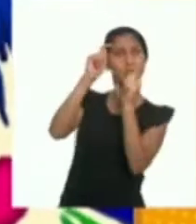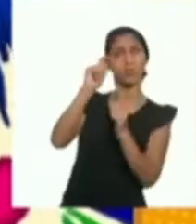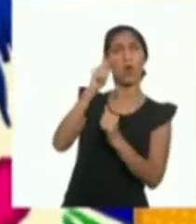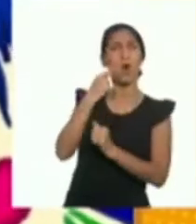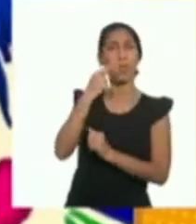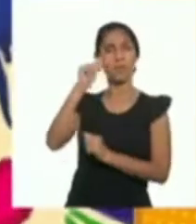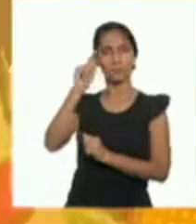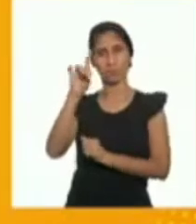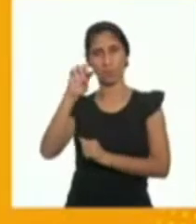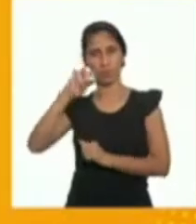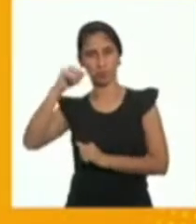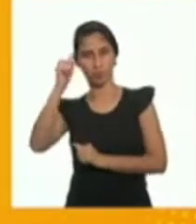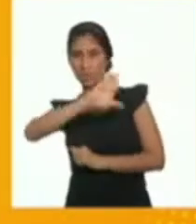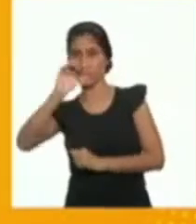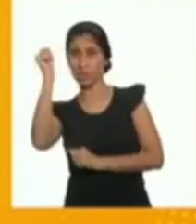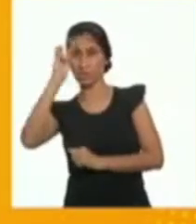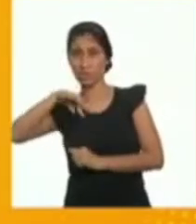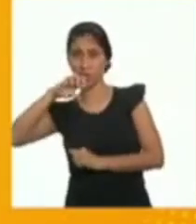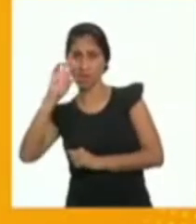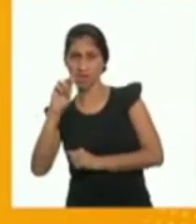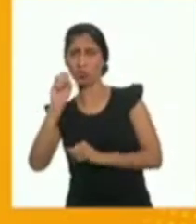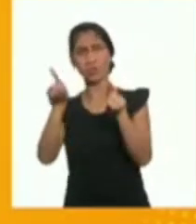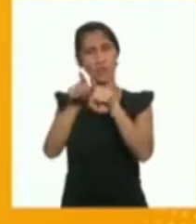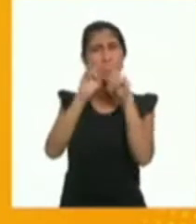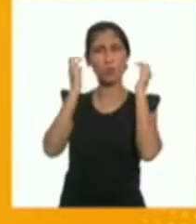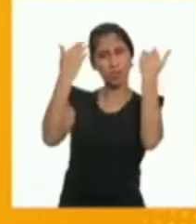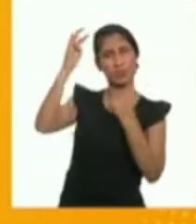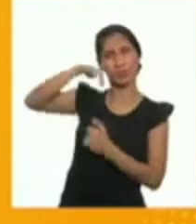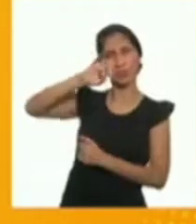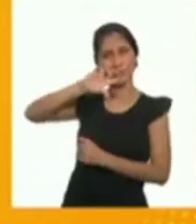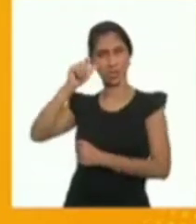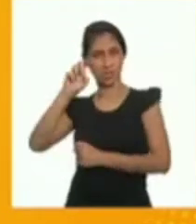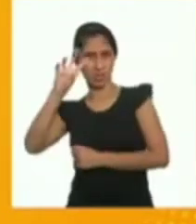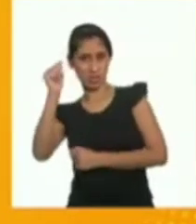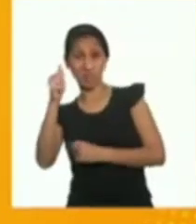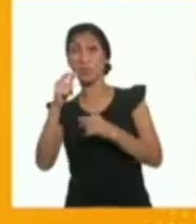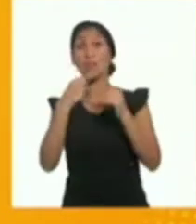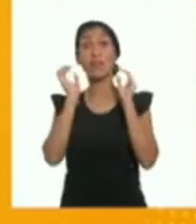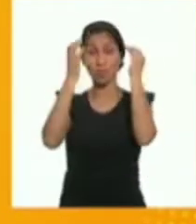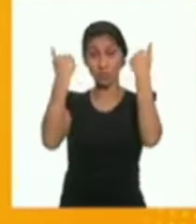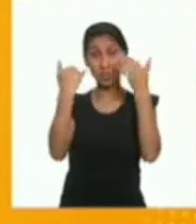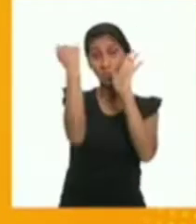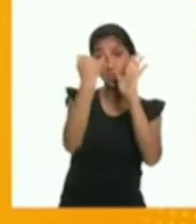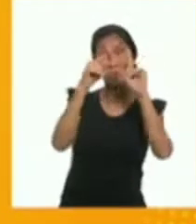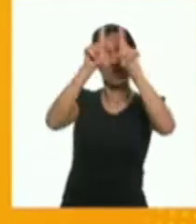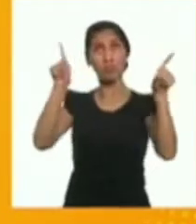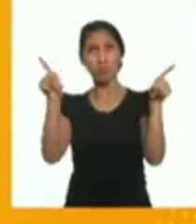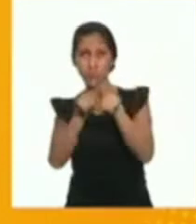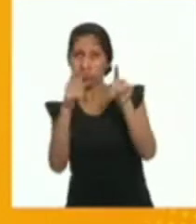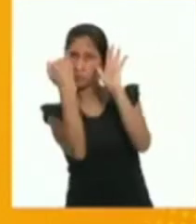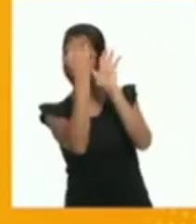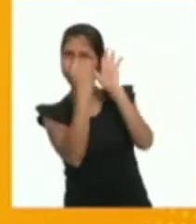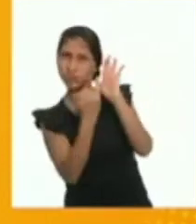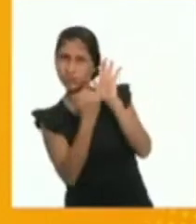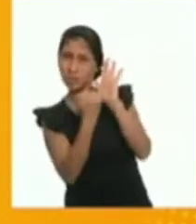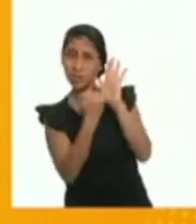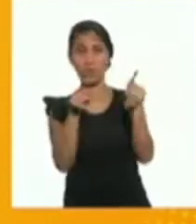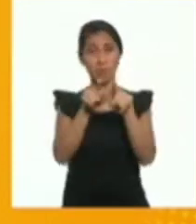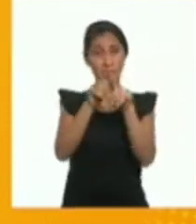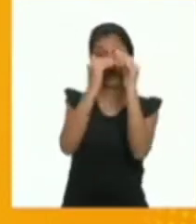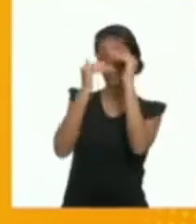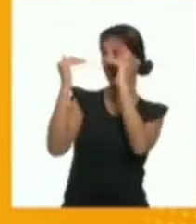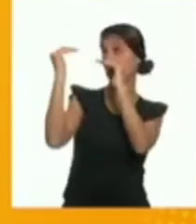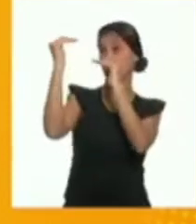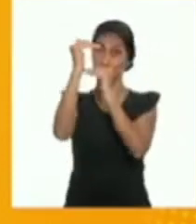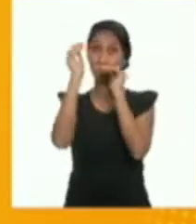y Micaela Bastidas. Las mujeres se encuentran dentro de un retablo ayacuchano y en la parte superior se representa una